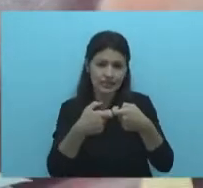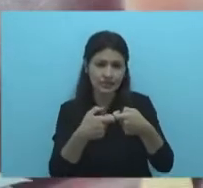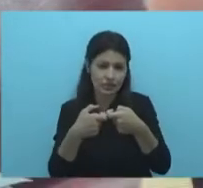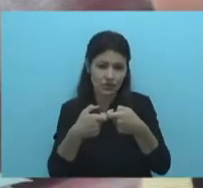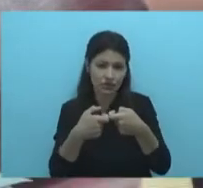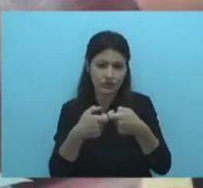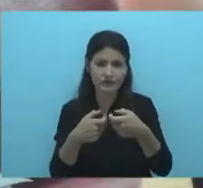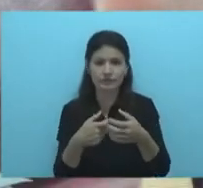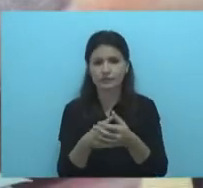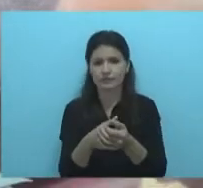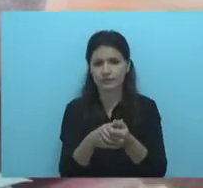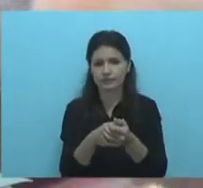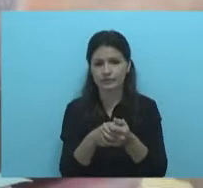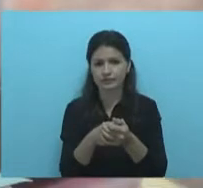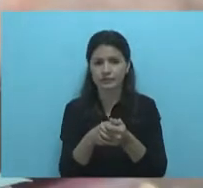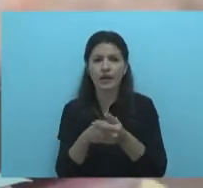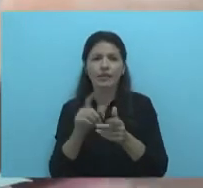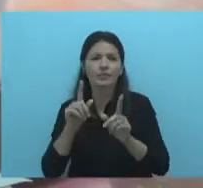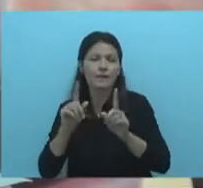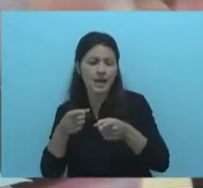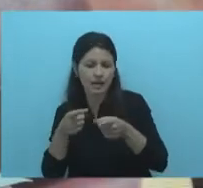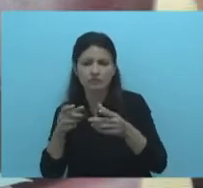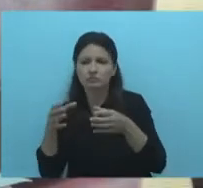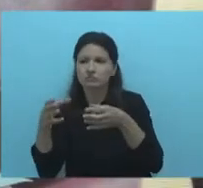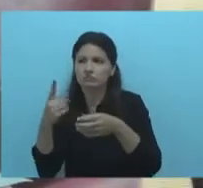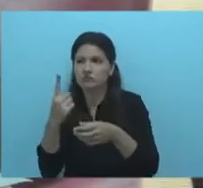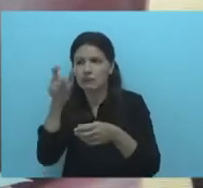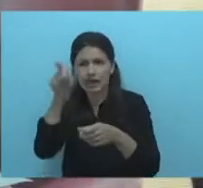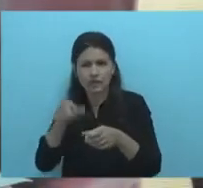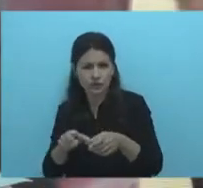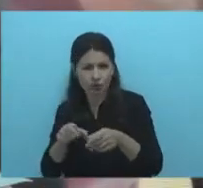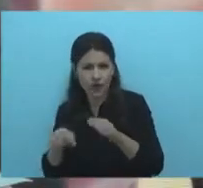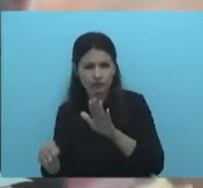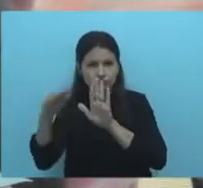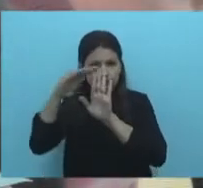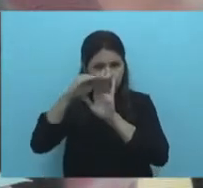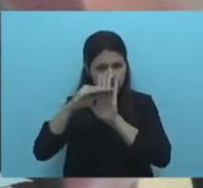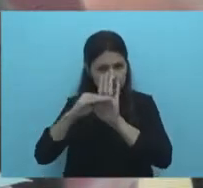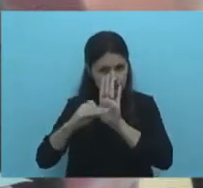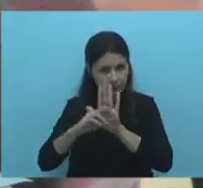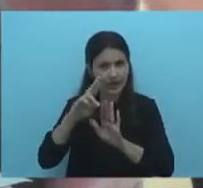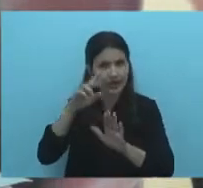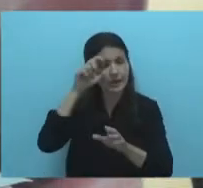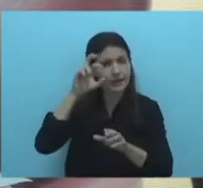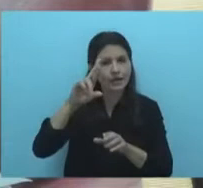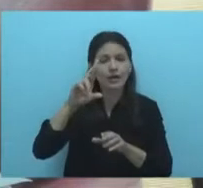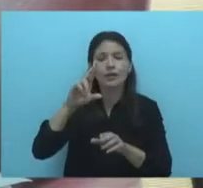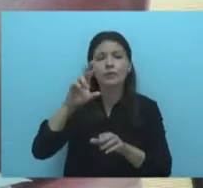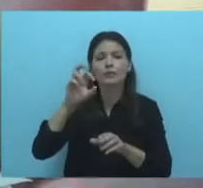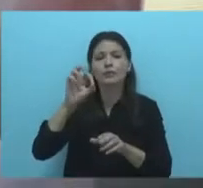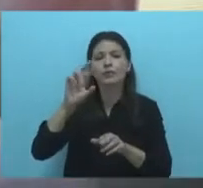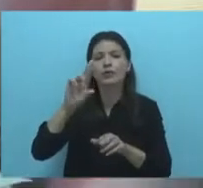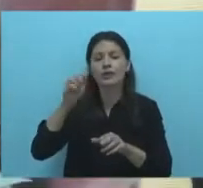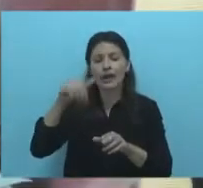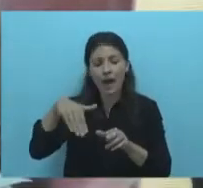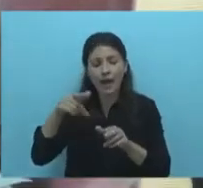por un grupo de personas registradas. Volvemos a lo mismo. Una cosa son las personas registradas y usuarios que bien podrían necesitar el cannabis y que